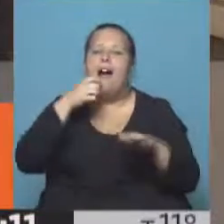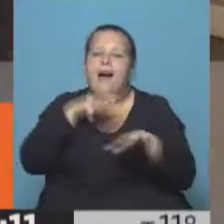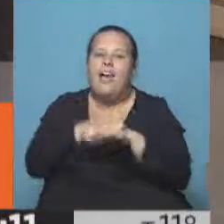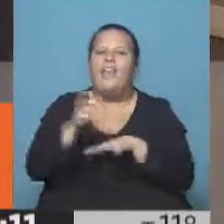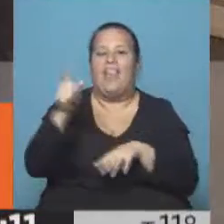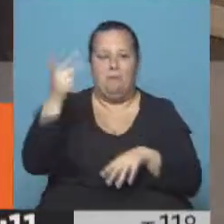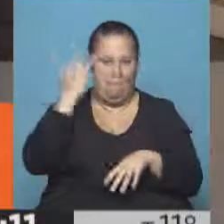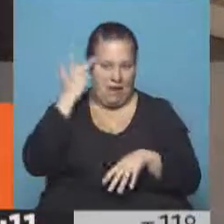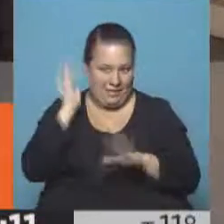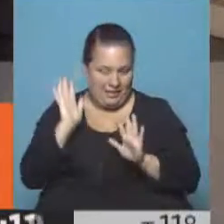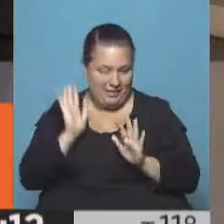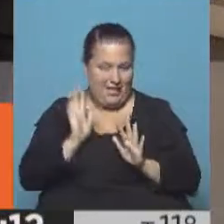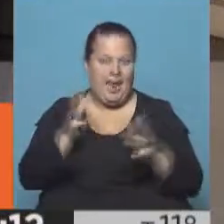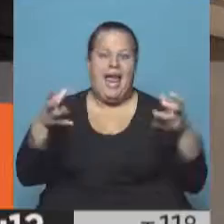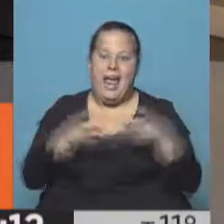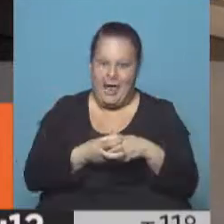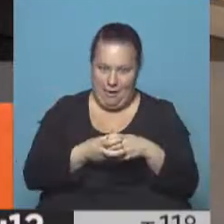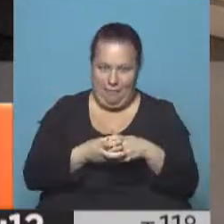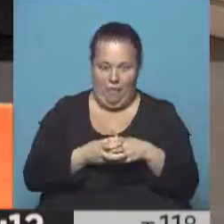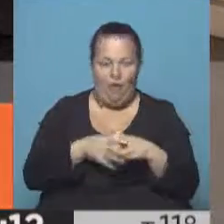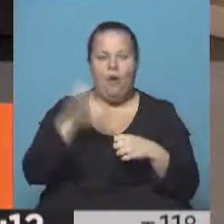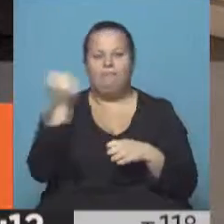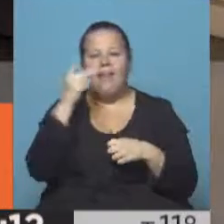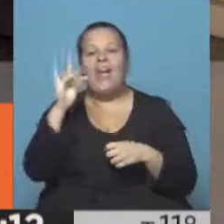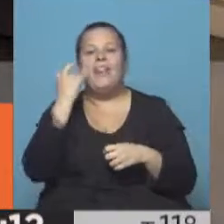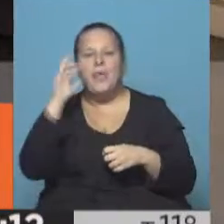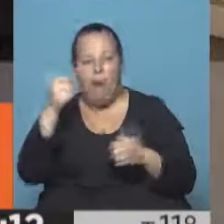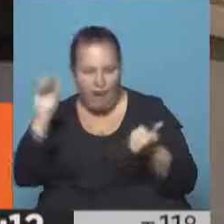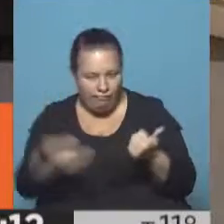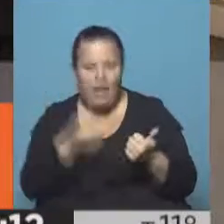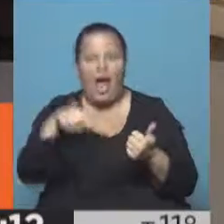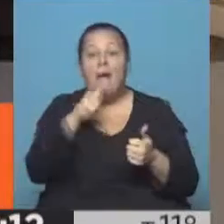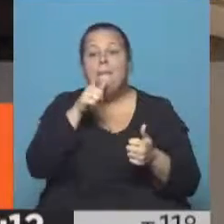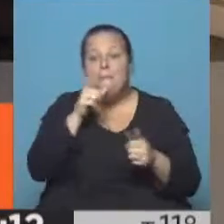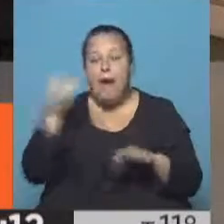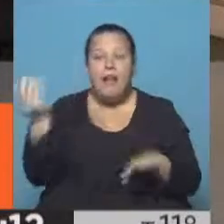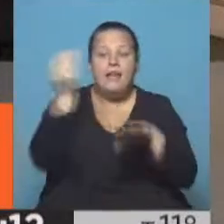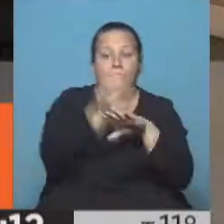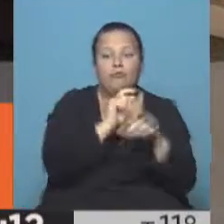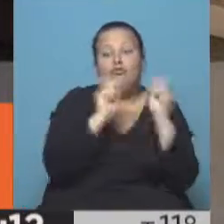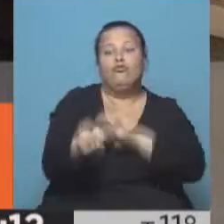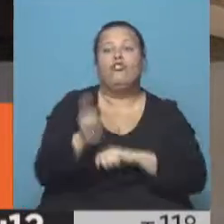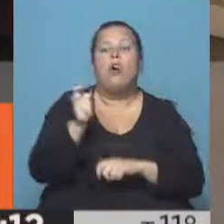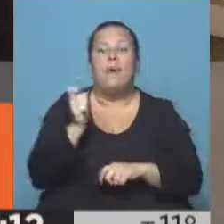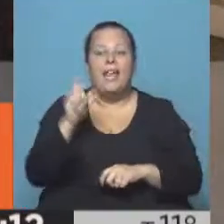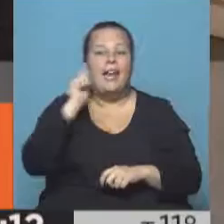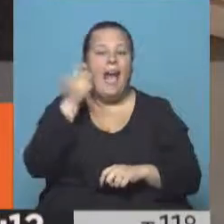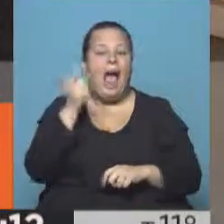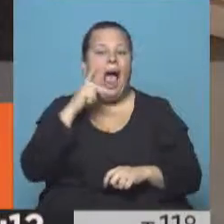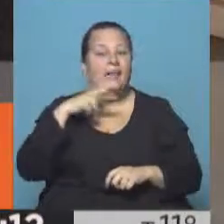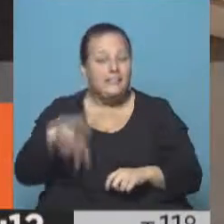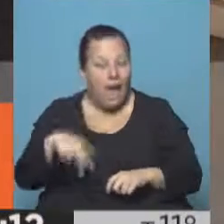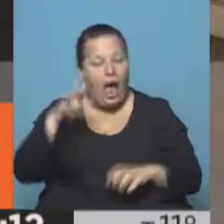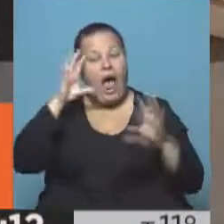de leonel messi en el equipo intentó con dybala no se le dio y ahora parece que la opción vuelve a ser gaitán que